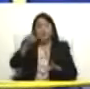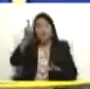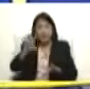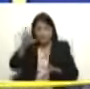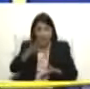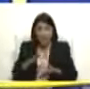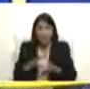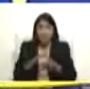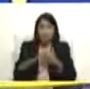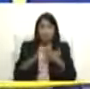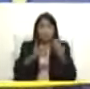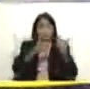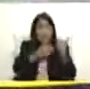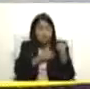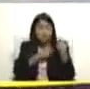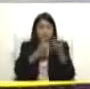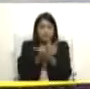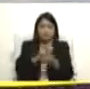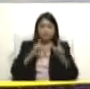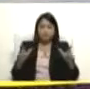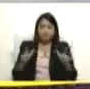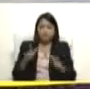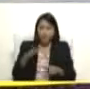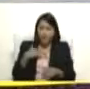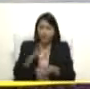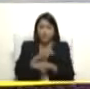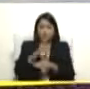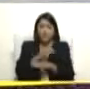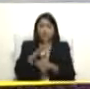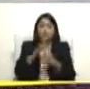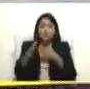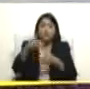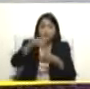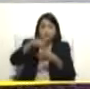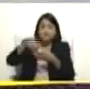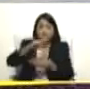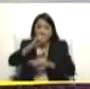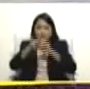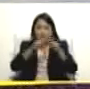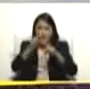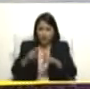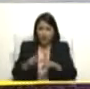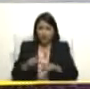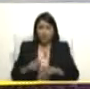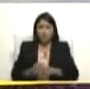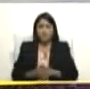el ejercicio de soberanía. El referéndum,